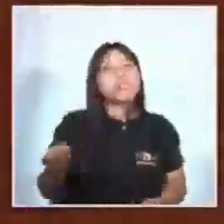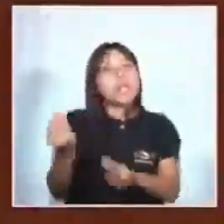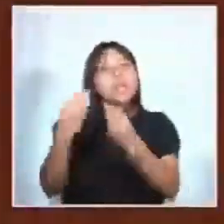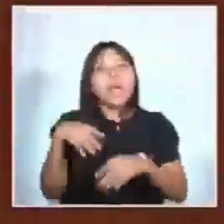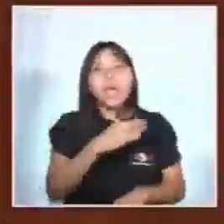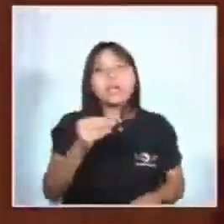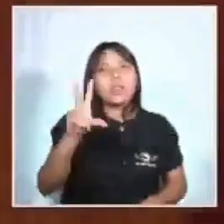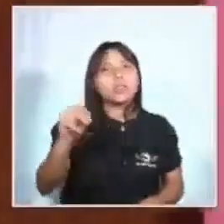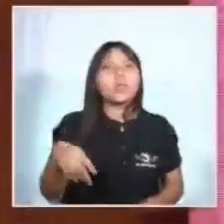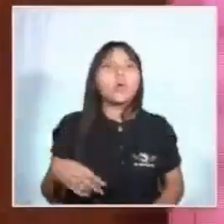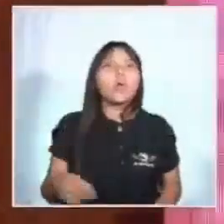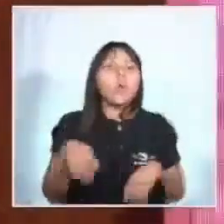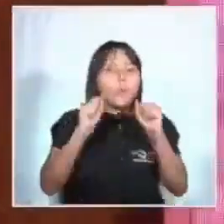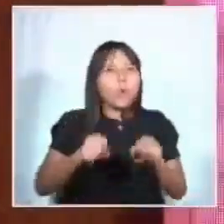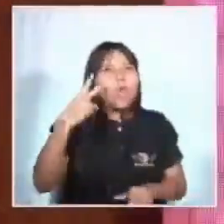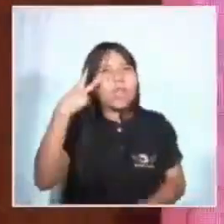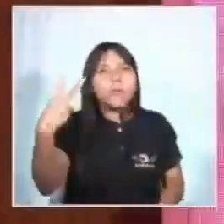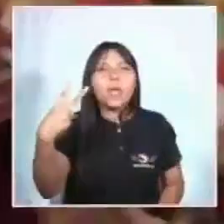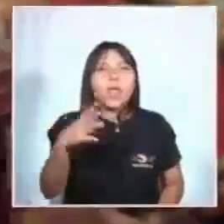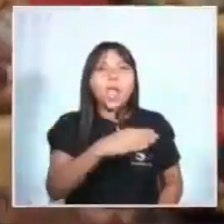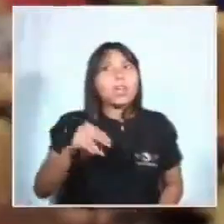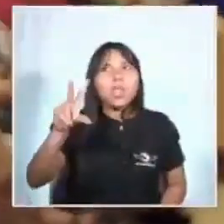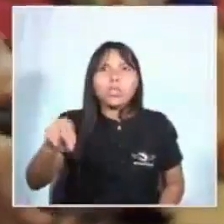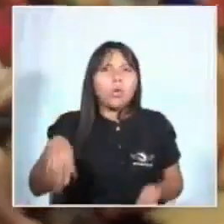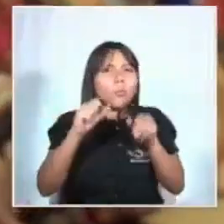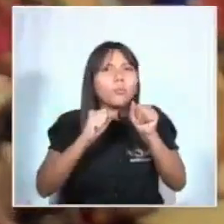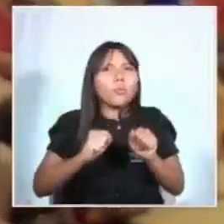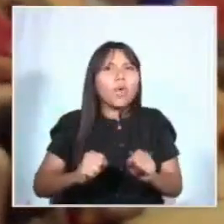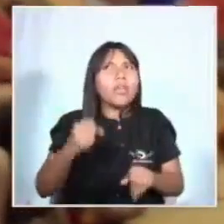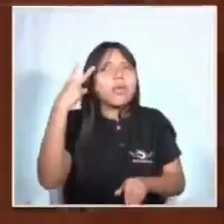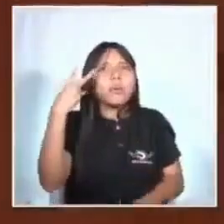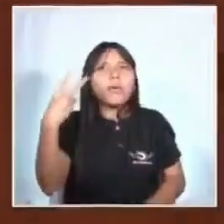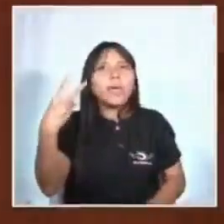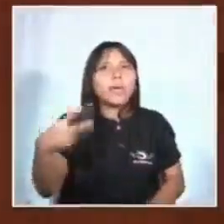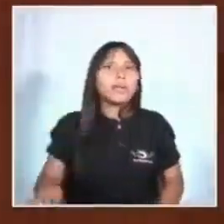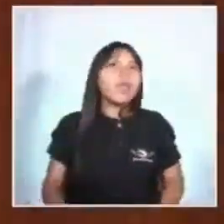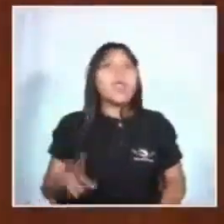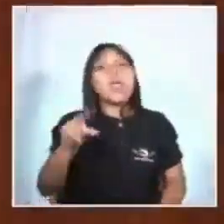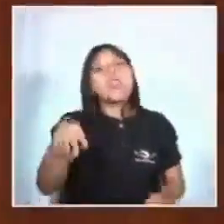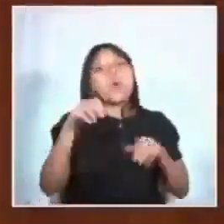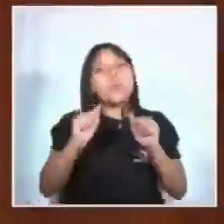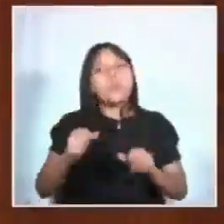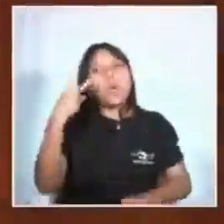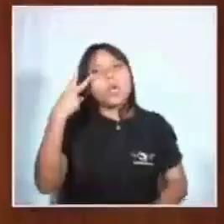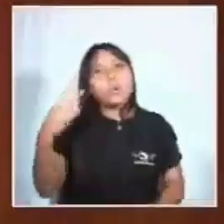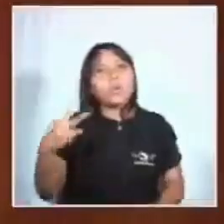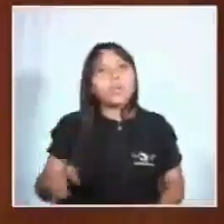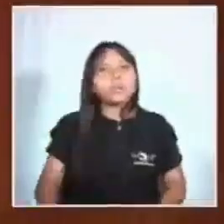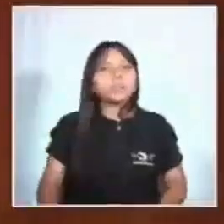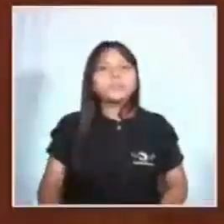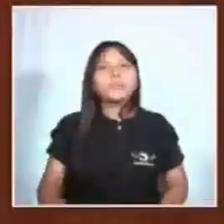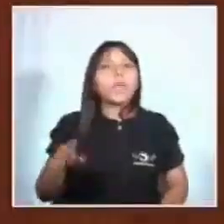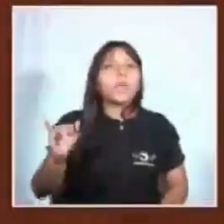la capacidad de ver, no tiene la capacidad de dimensionar, no tiene la capacidad de poseer, no tiene